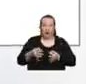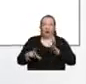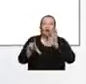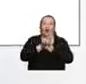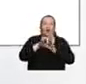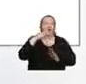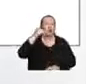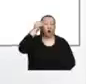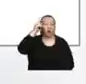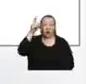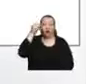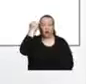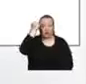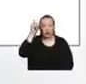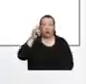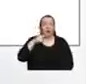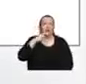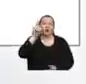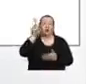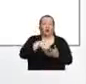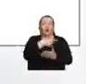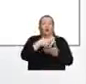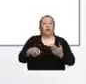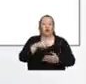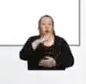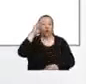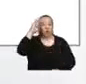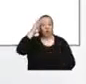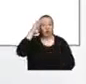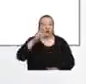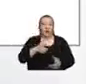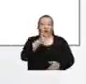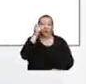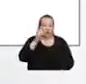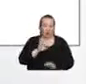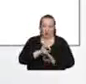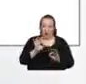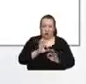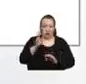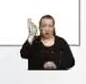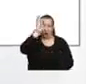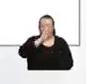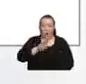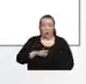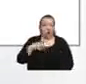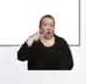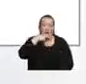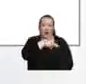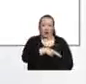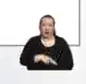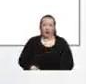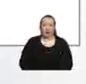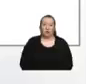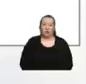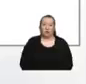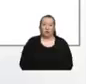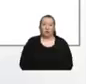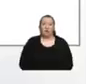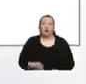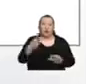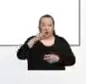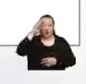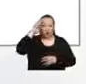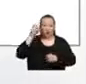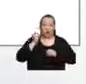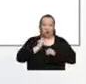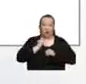impiden a los policías disparar nunca te dicen el artículo o la ley nunca porque es mentira como es mentira que la fuerza armada lo han